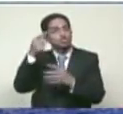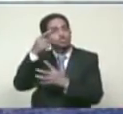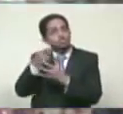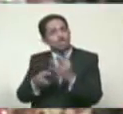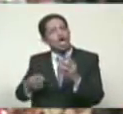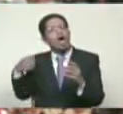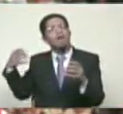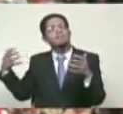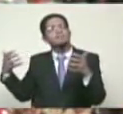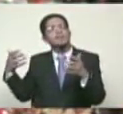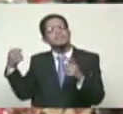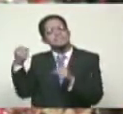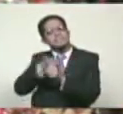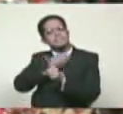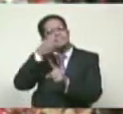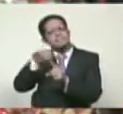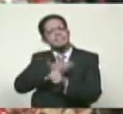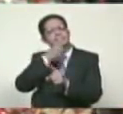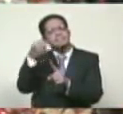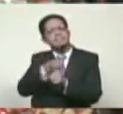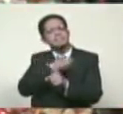luchas.